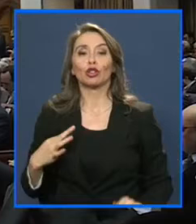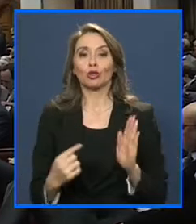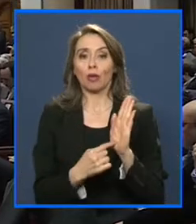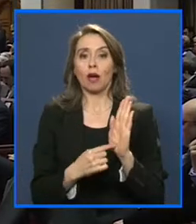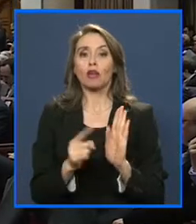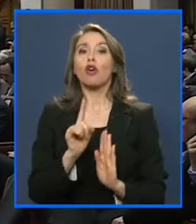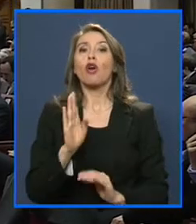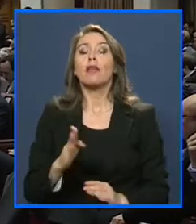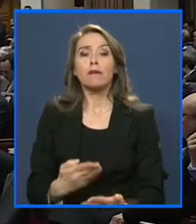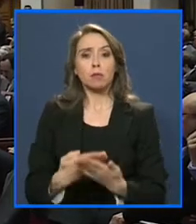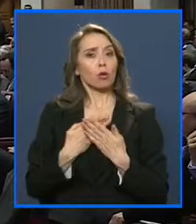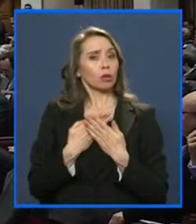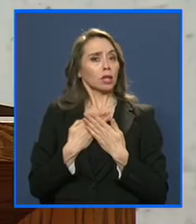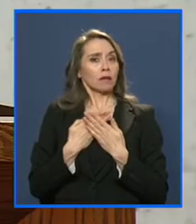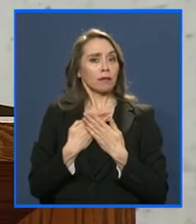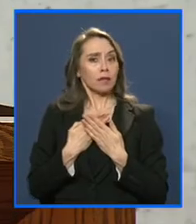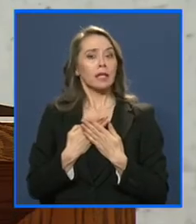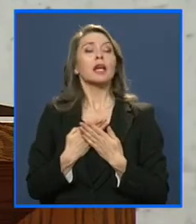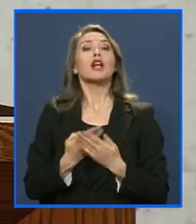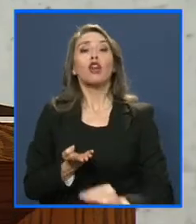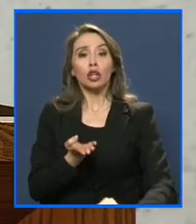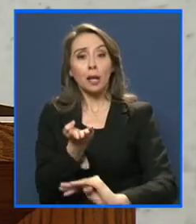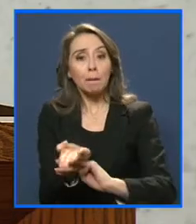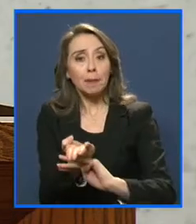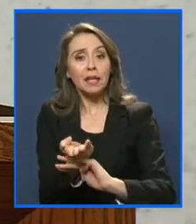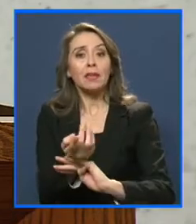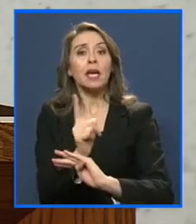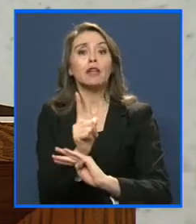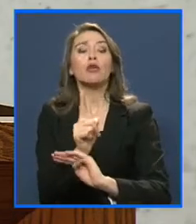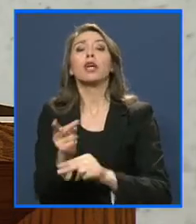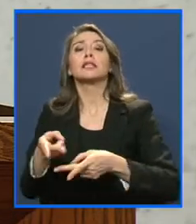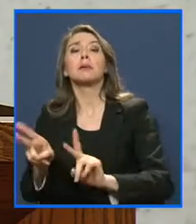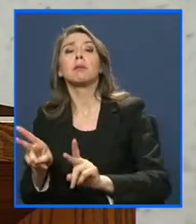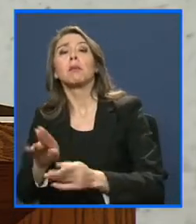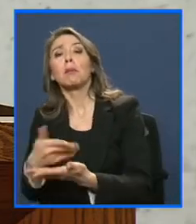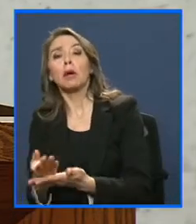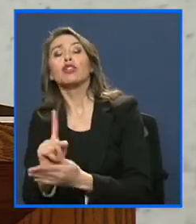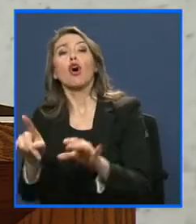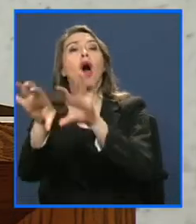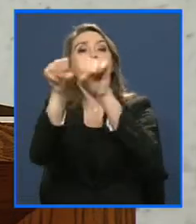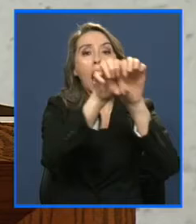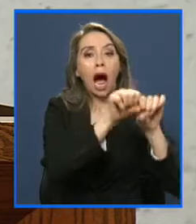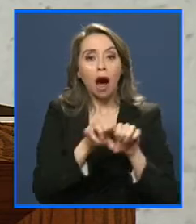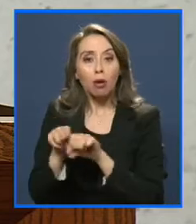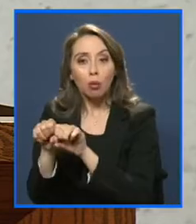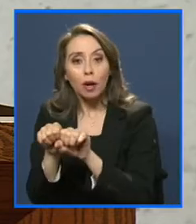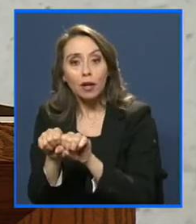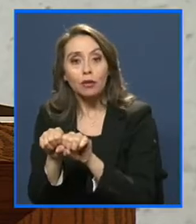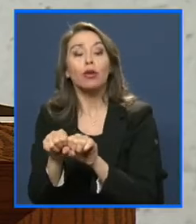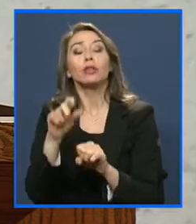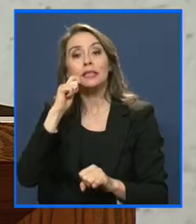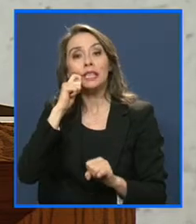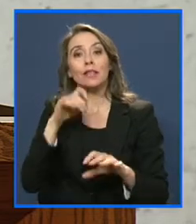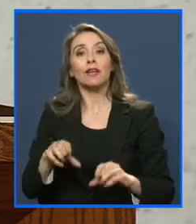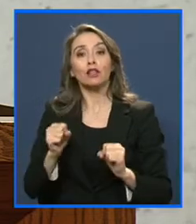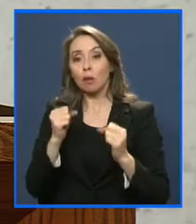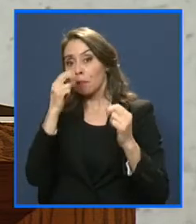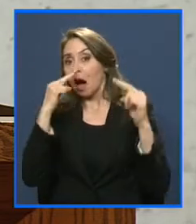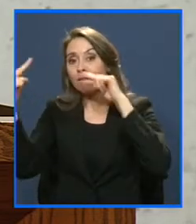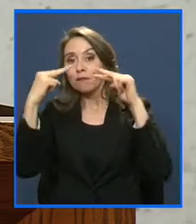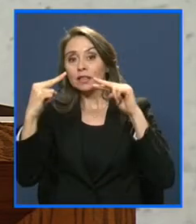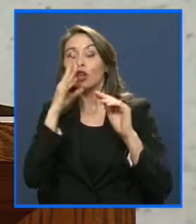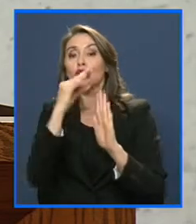debemos inhibir nos lo que se ha de pedir no son claudicaciones sino consensos y ello implica la adopción de visiones no